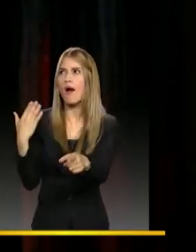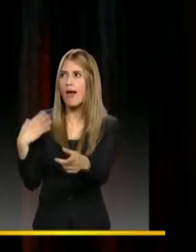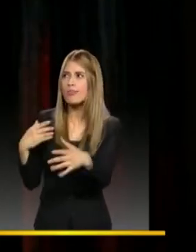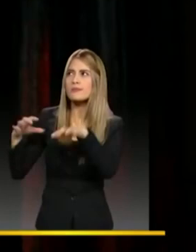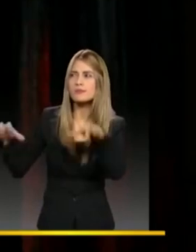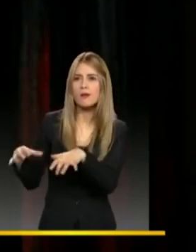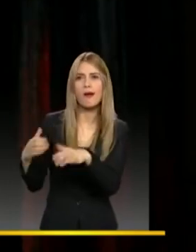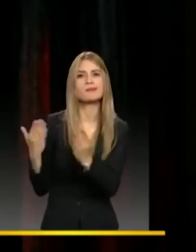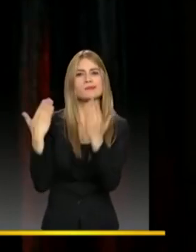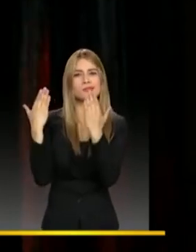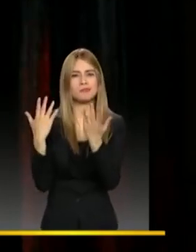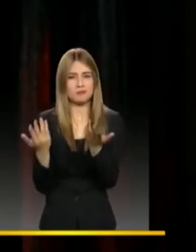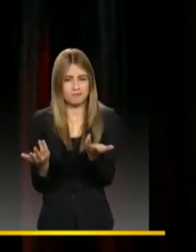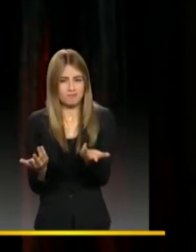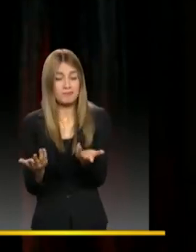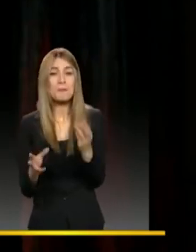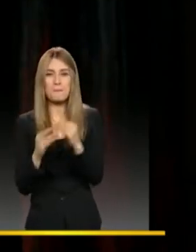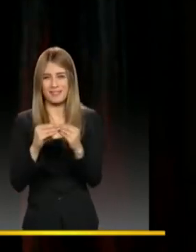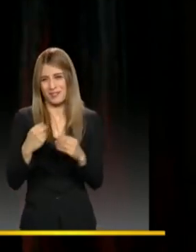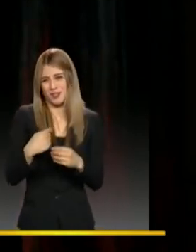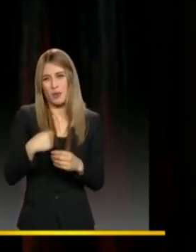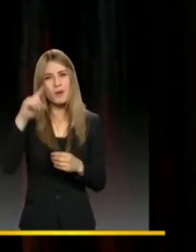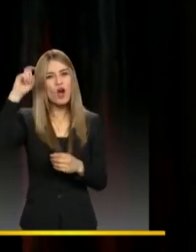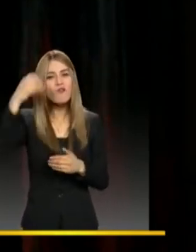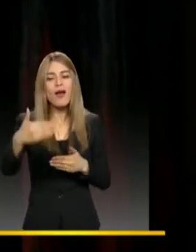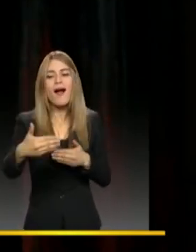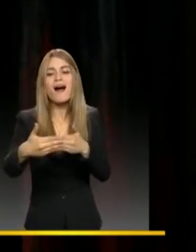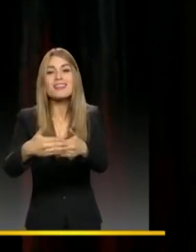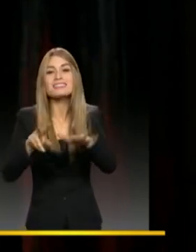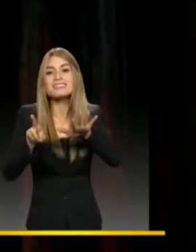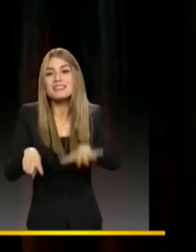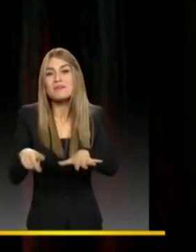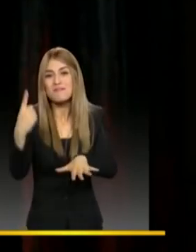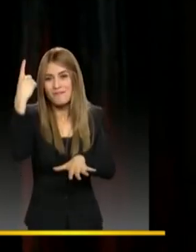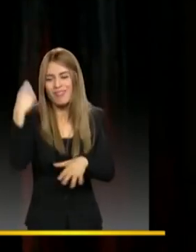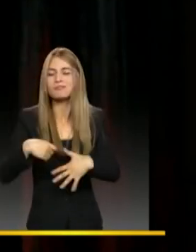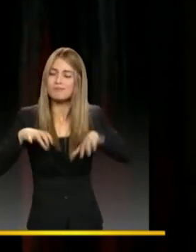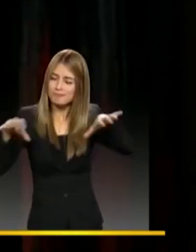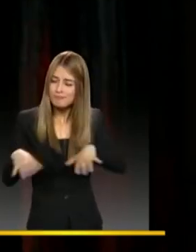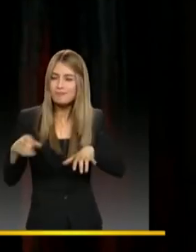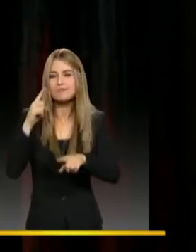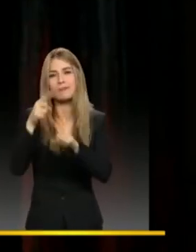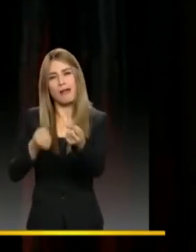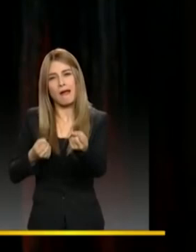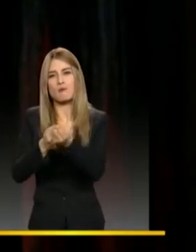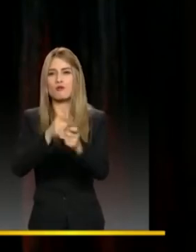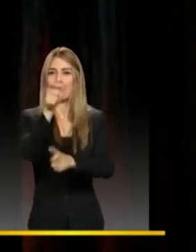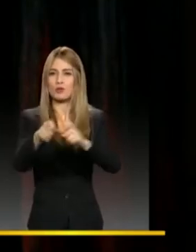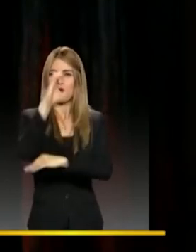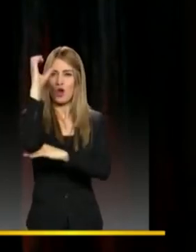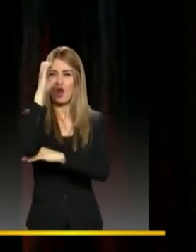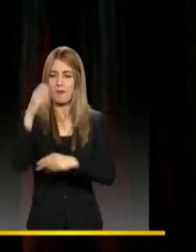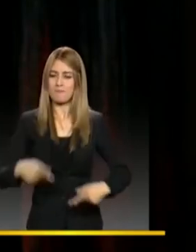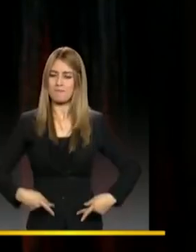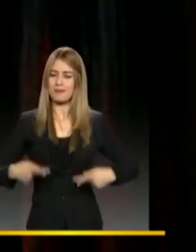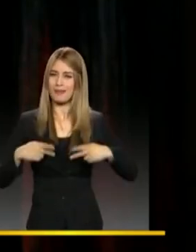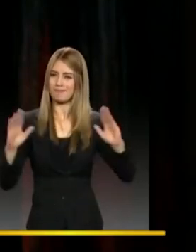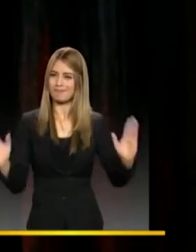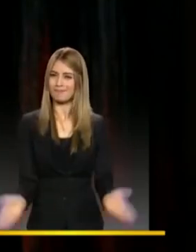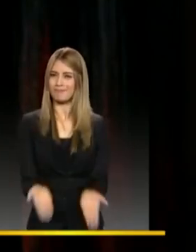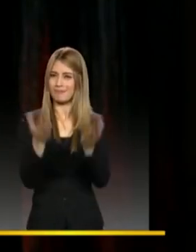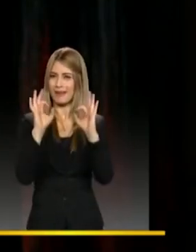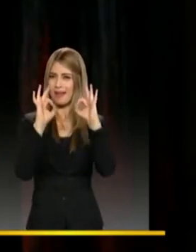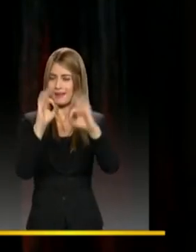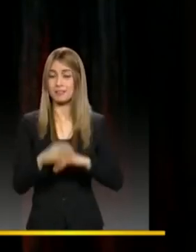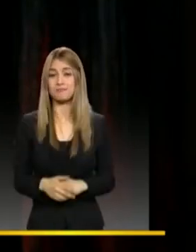generando mejor calidad de vida para todos los colombianos. Esta noche quiero